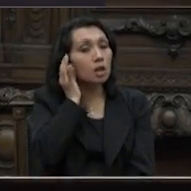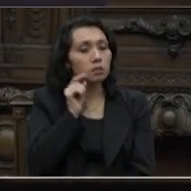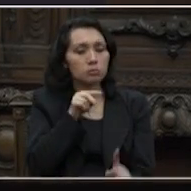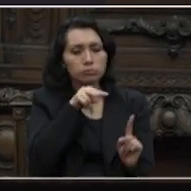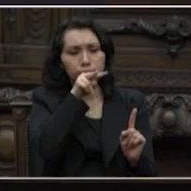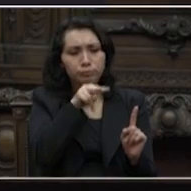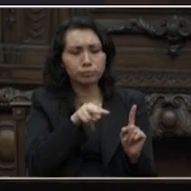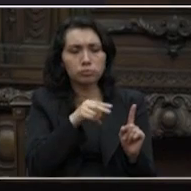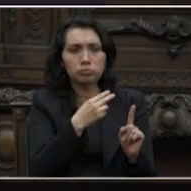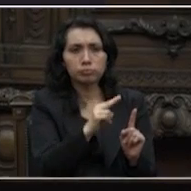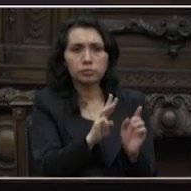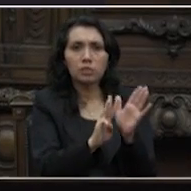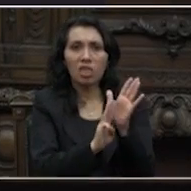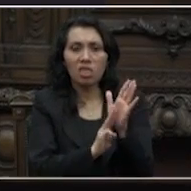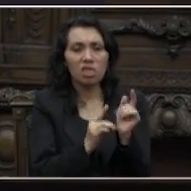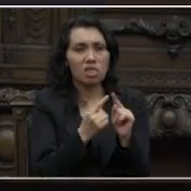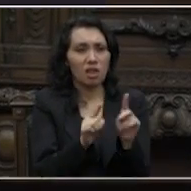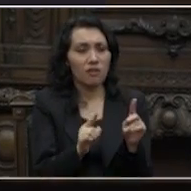sus identidades múltiples,